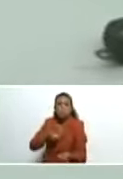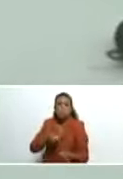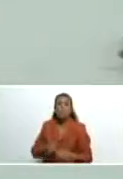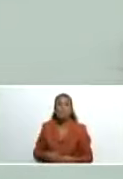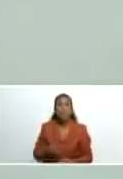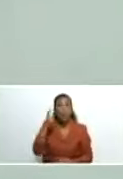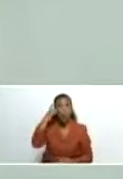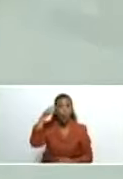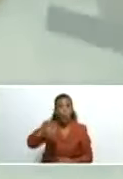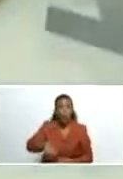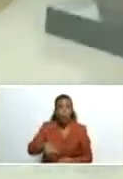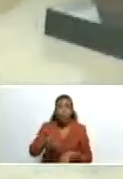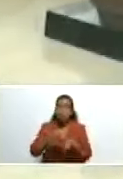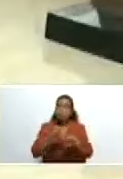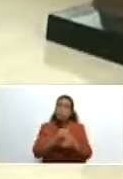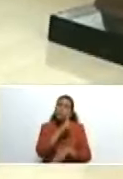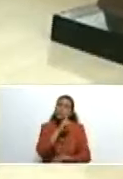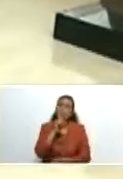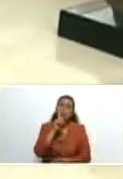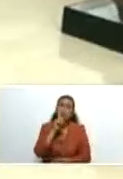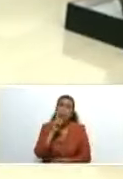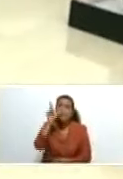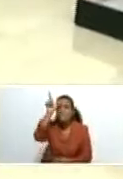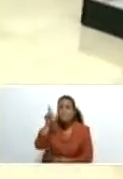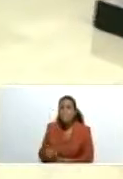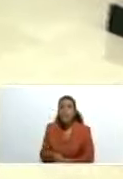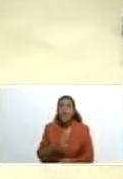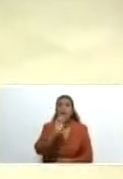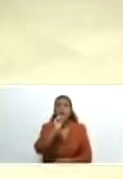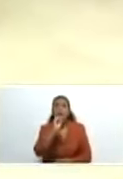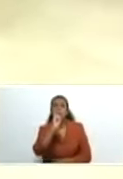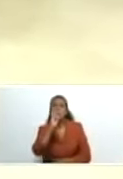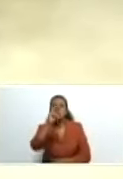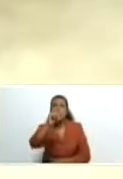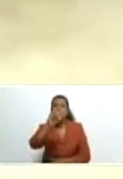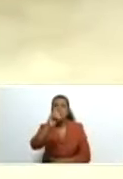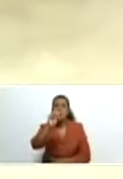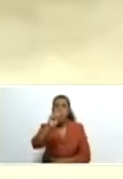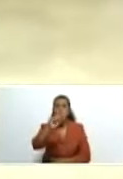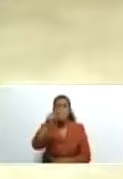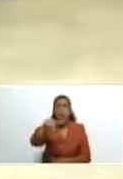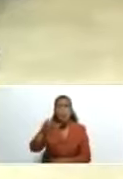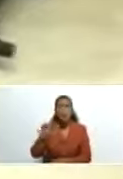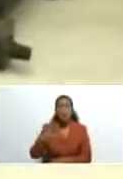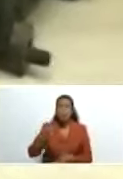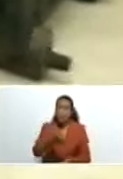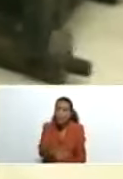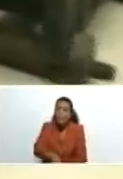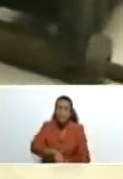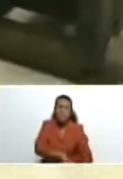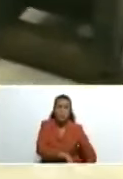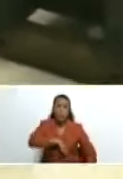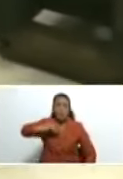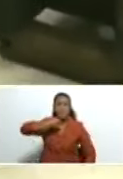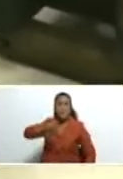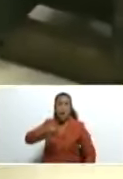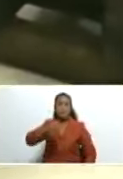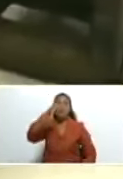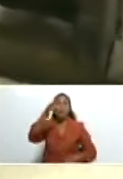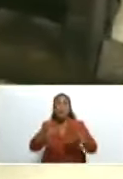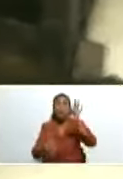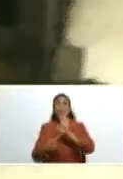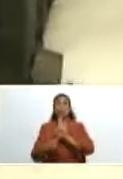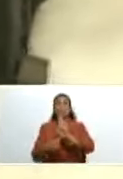Hoy invocamos su nombre, invocamos su espíritu, invocamos su espada de justicia,